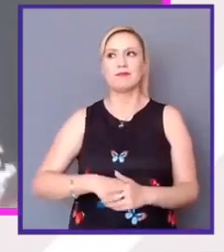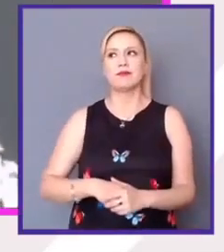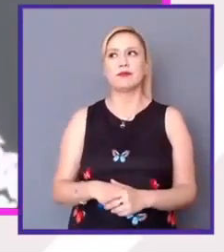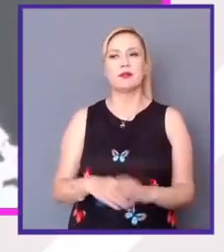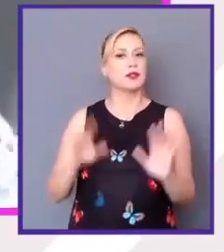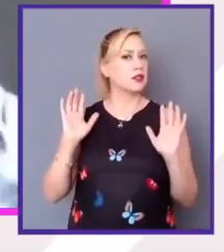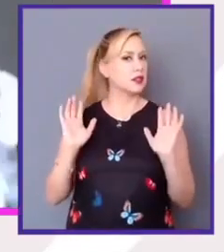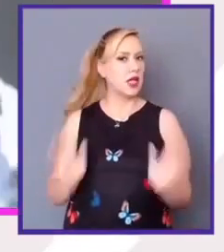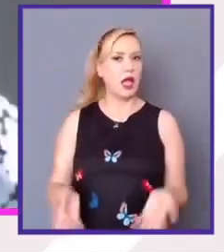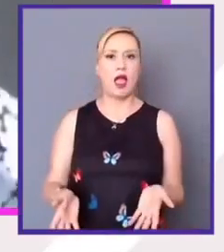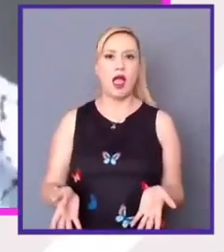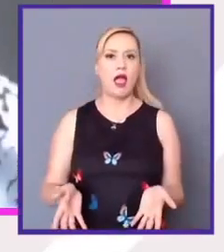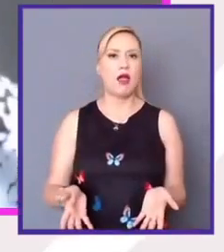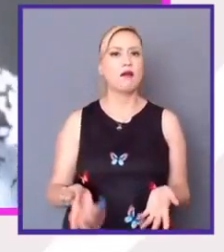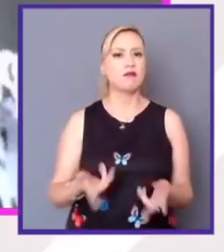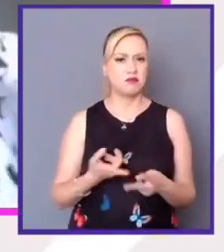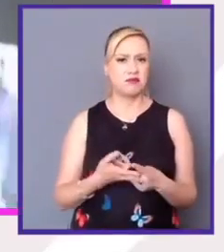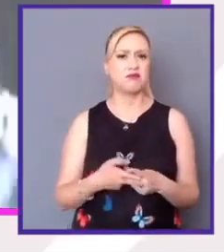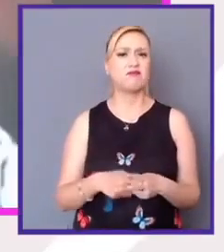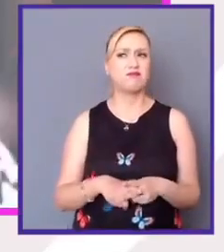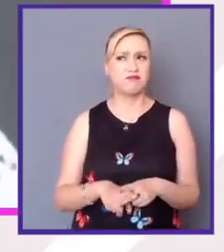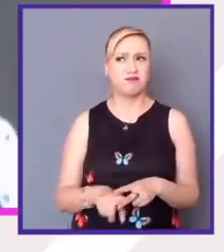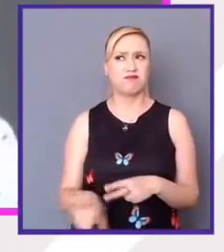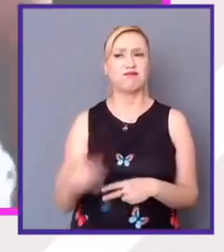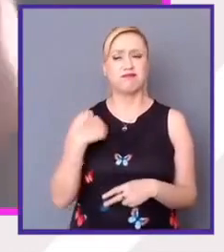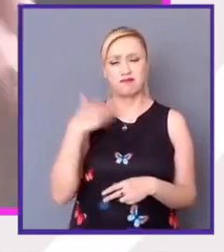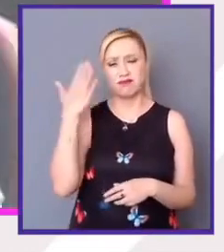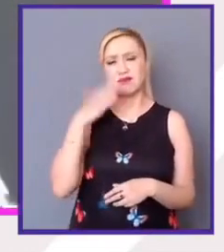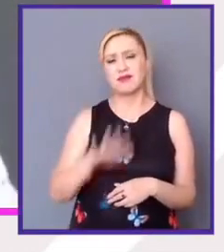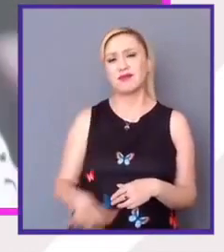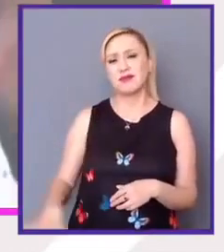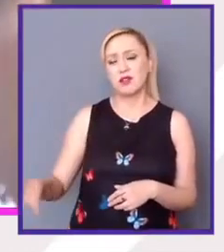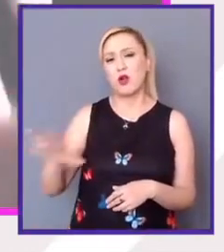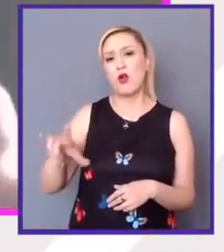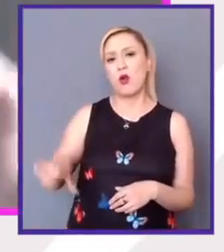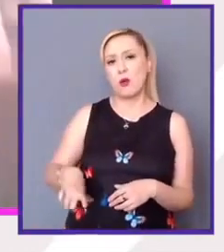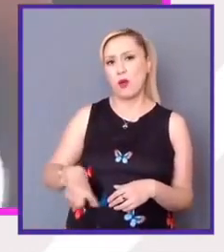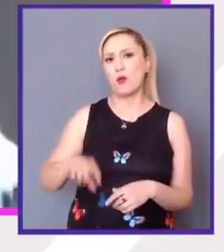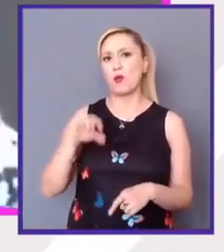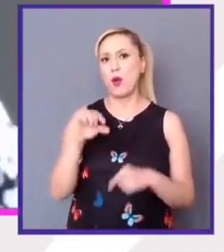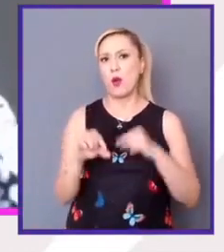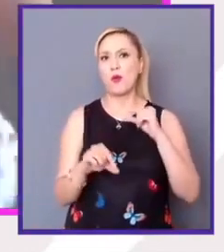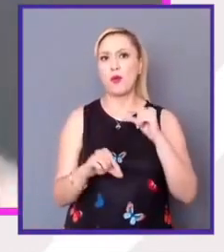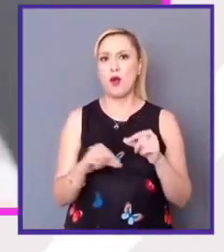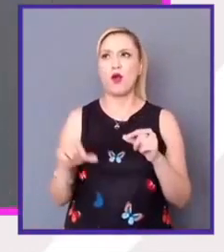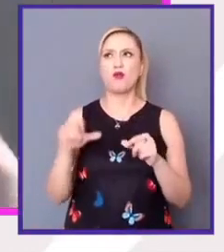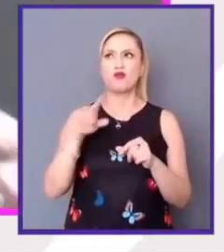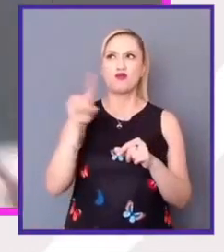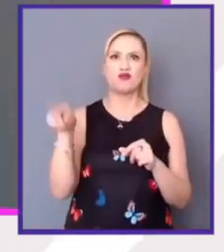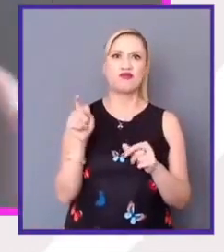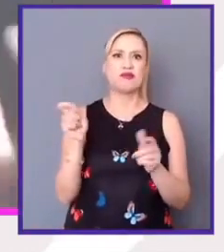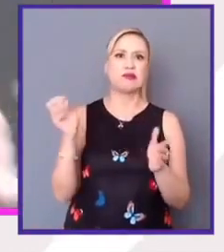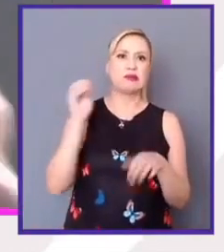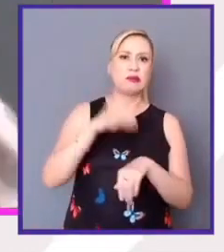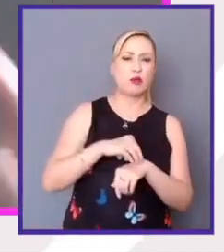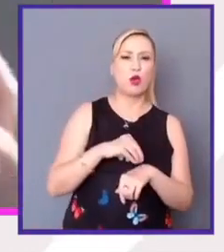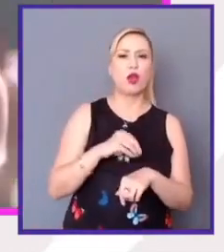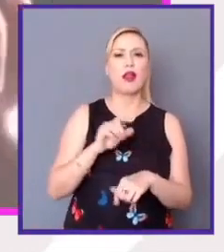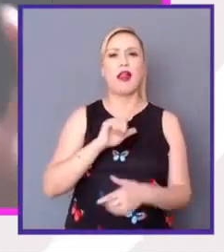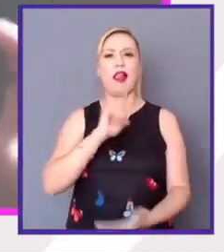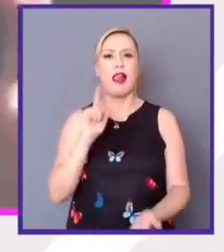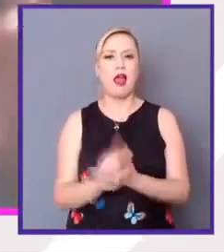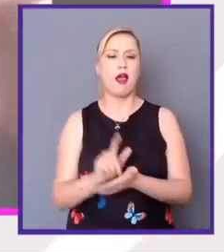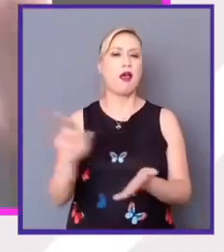hecho que van a empezar, además, a nivel del Estado, van a empezar a caer estas nuevas reformas para el tema de la ratificación del